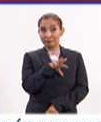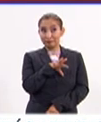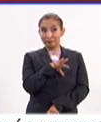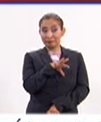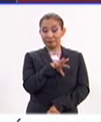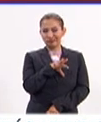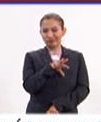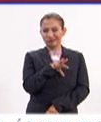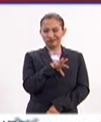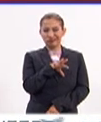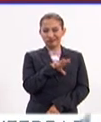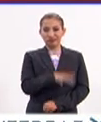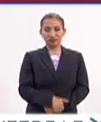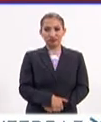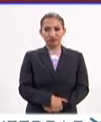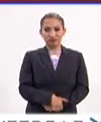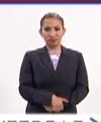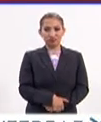como